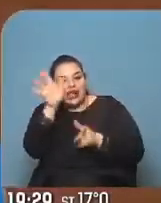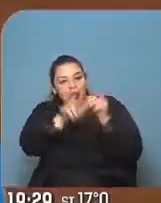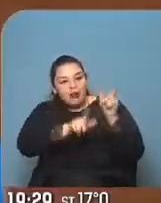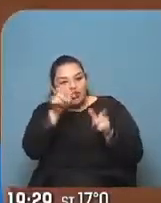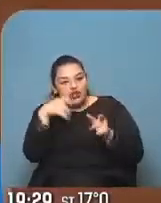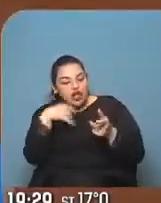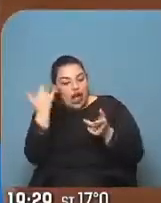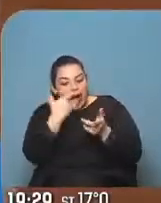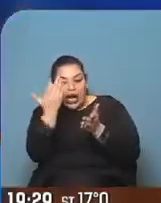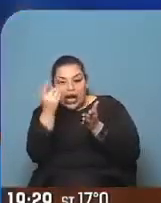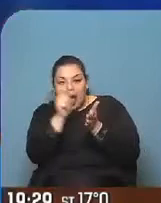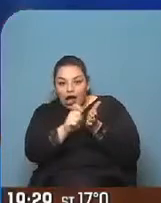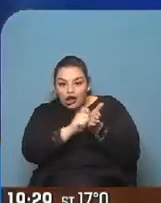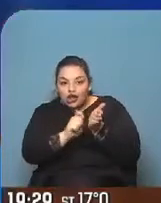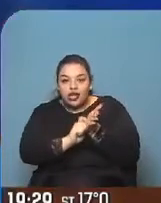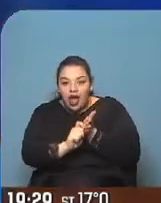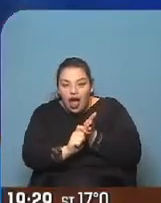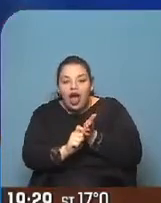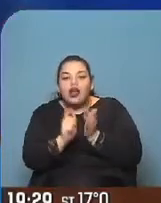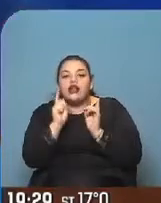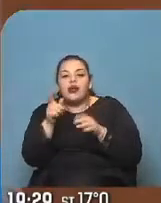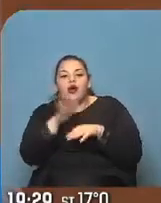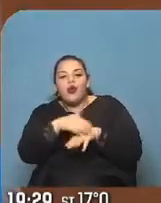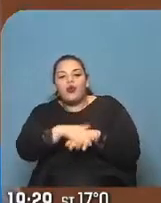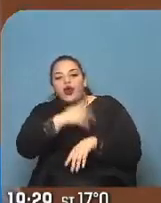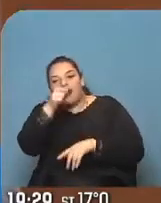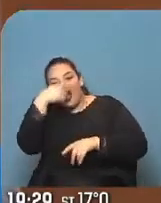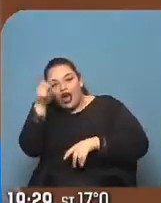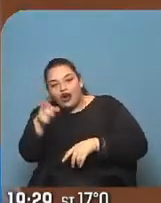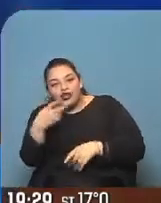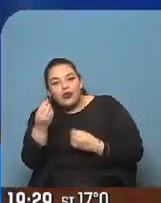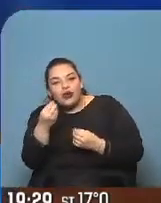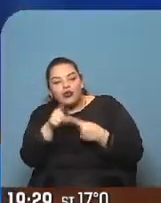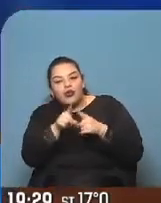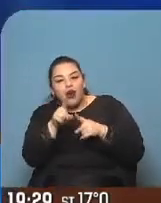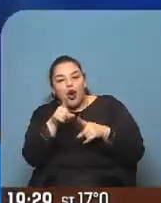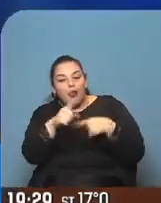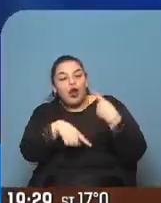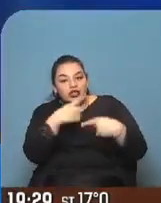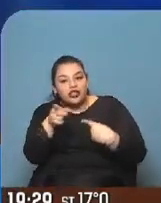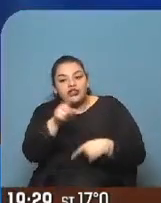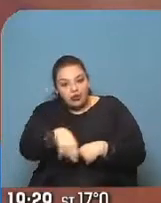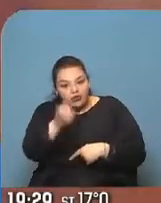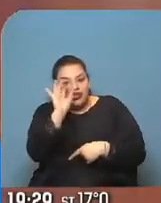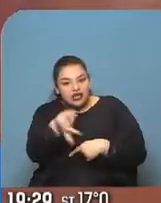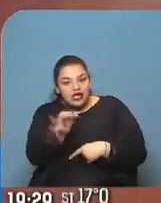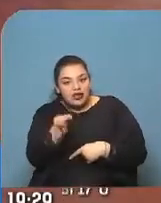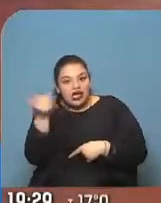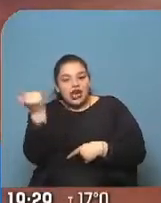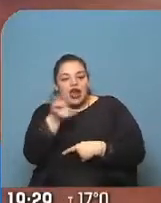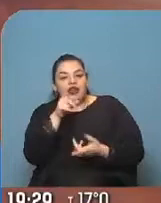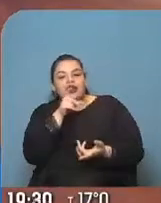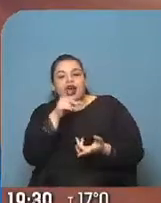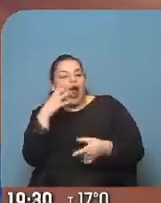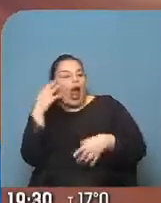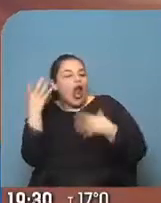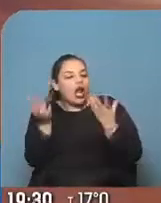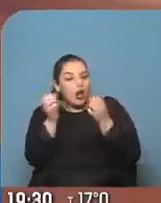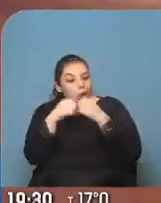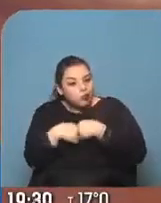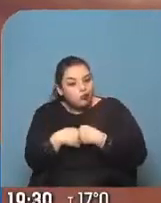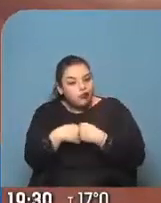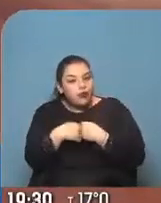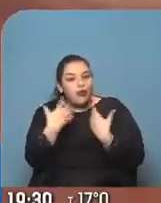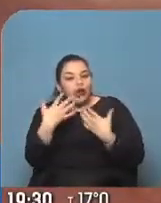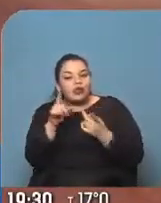apareciendo y que van culpando a otras a lo largo de este proceso porque más allá de la denuncia que sabían que algo así estaba pasando tal vez nos